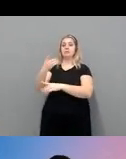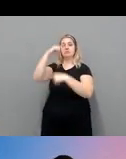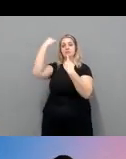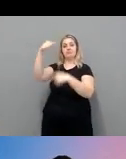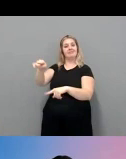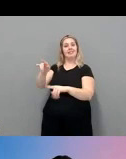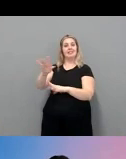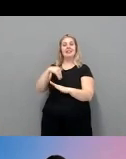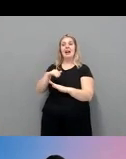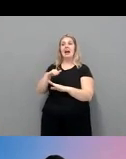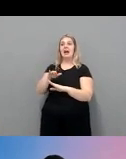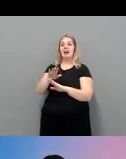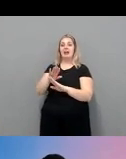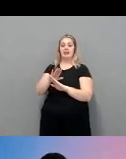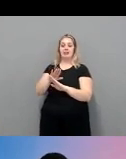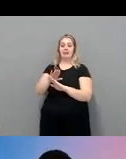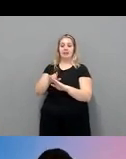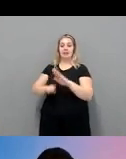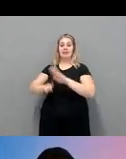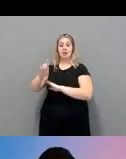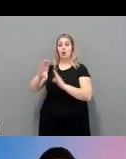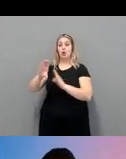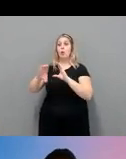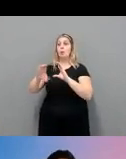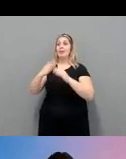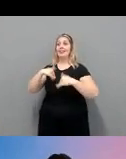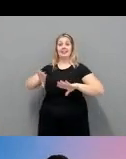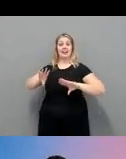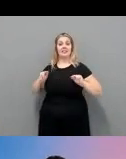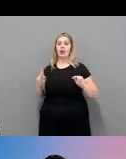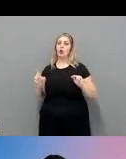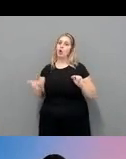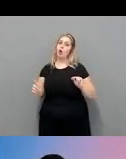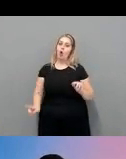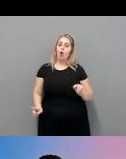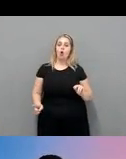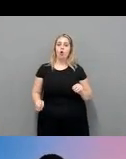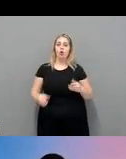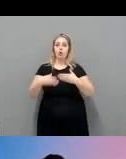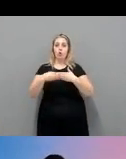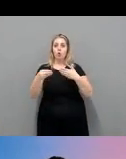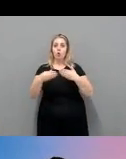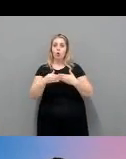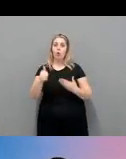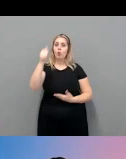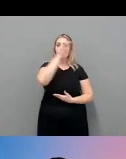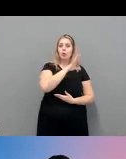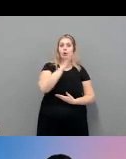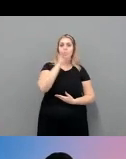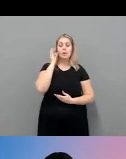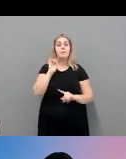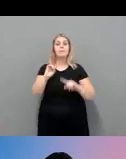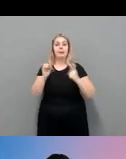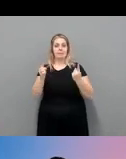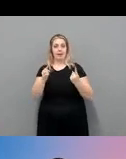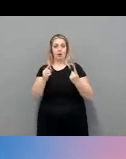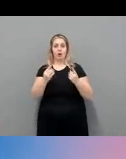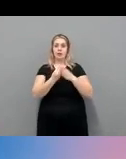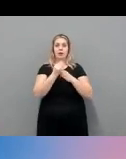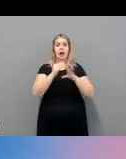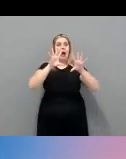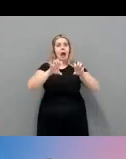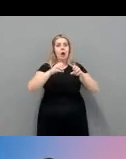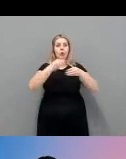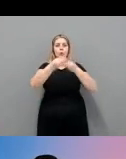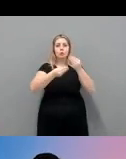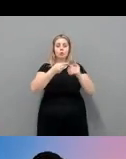va a respaldar jamás el desarrollo de la comunicación y el lenguaje. El usuario o la usuaria primero tiene que aprender a usar el dispositivo para